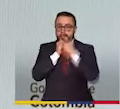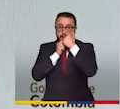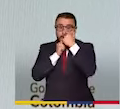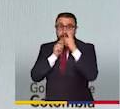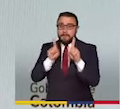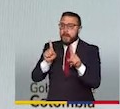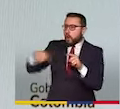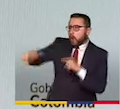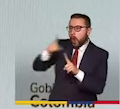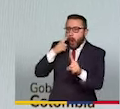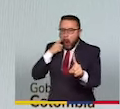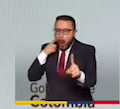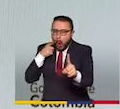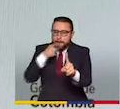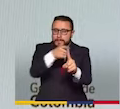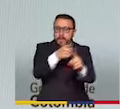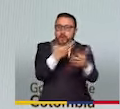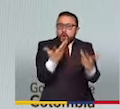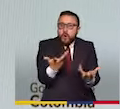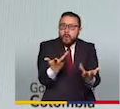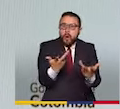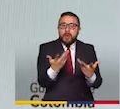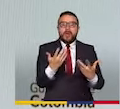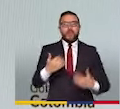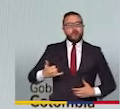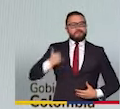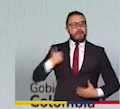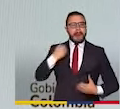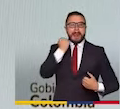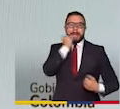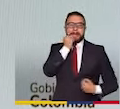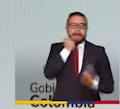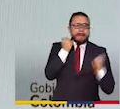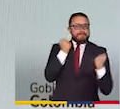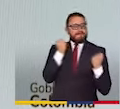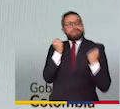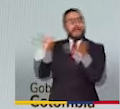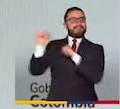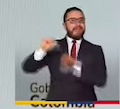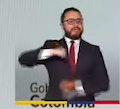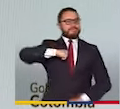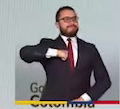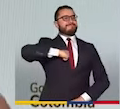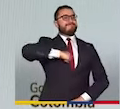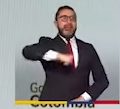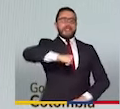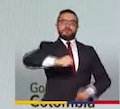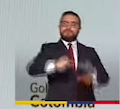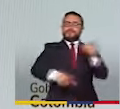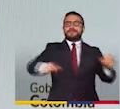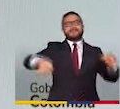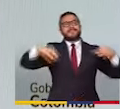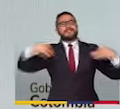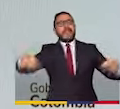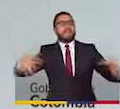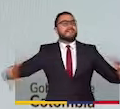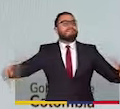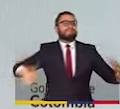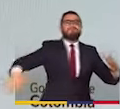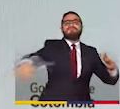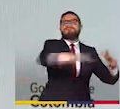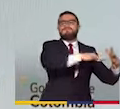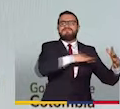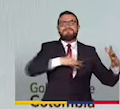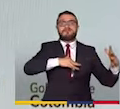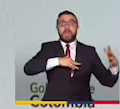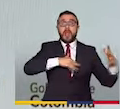objetivo: impedir la rebeldía y los derechos colectivos de la juventud popular de Colombia. Y